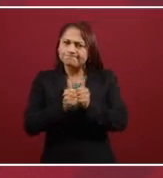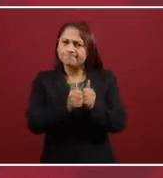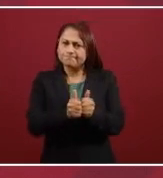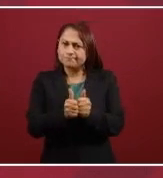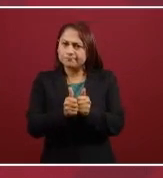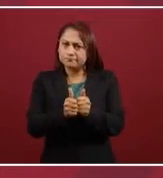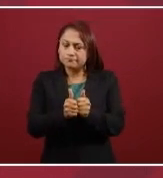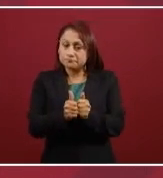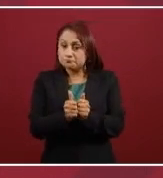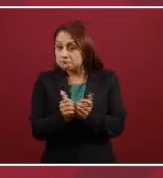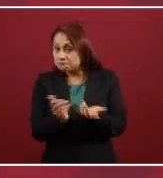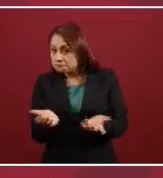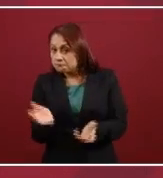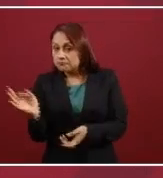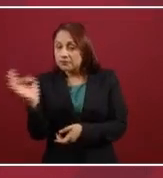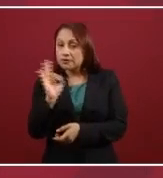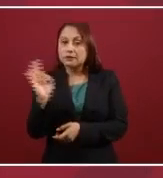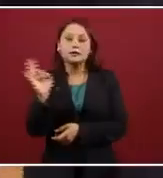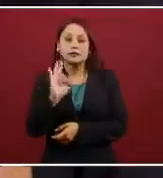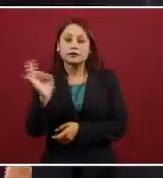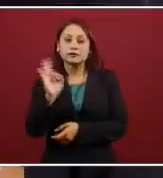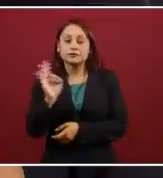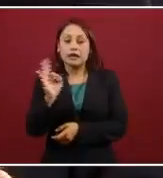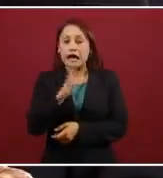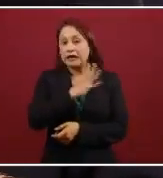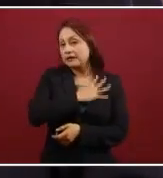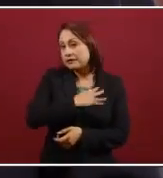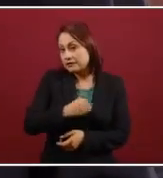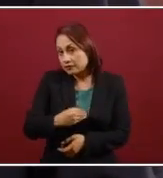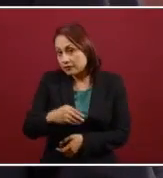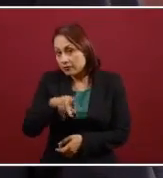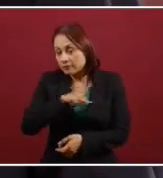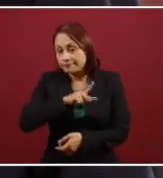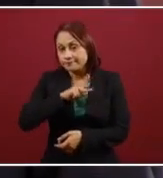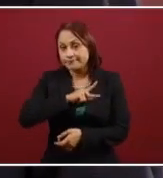inclusive un hijo,